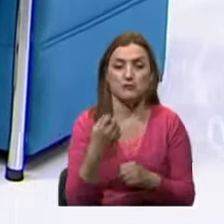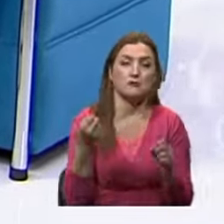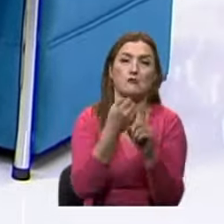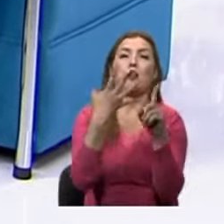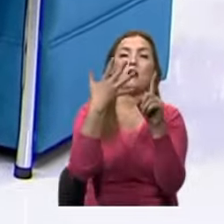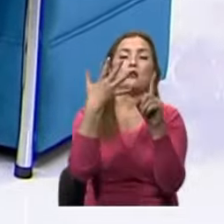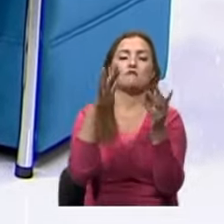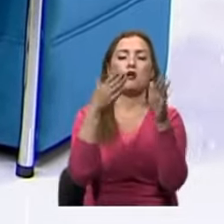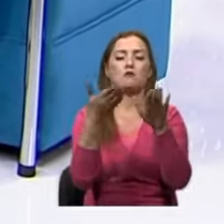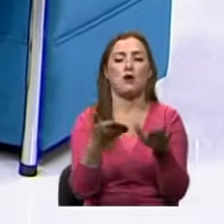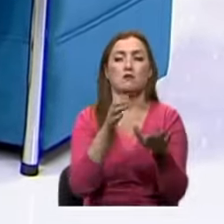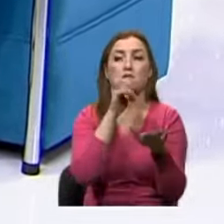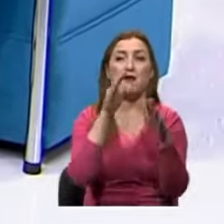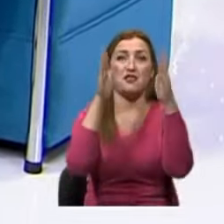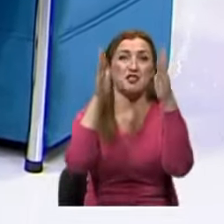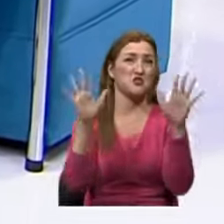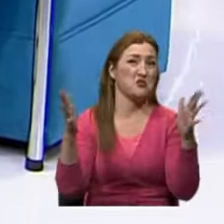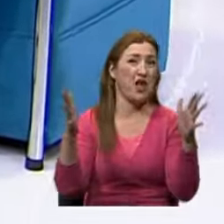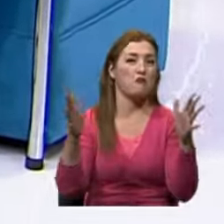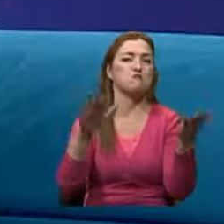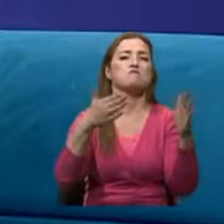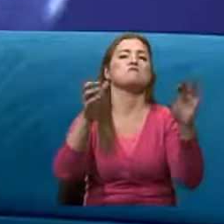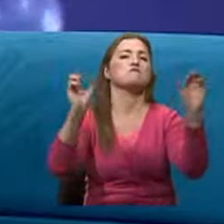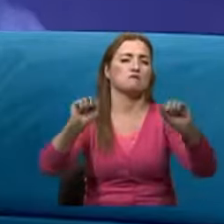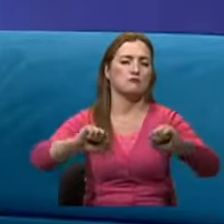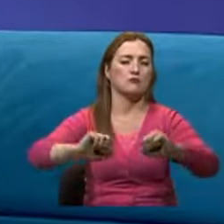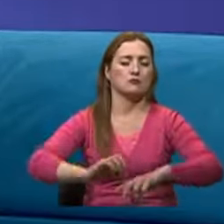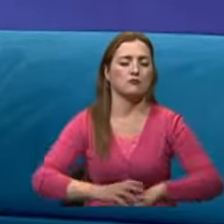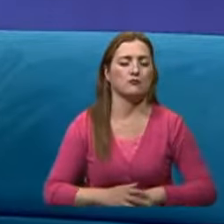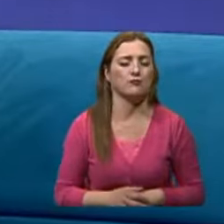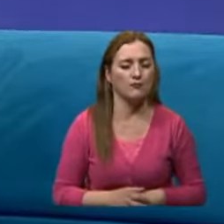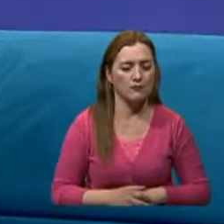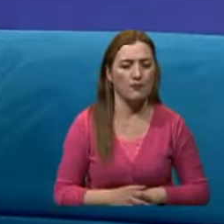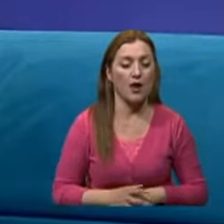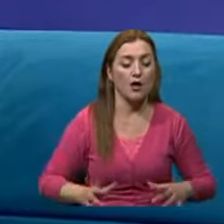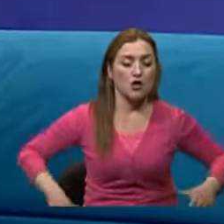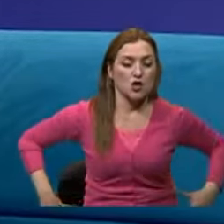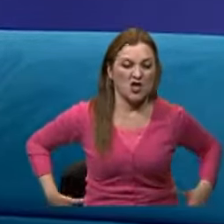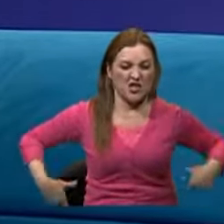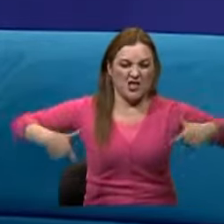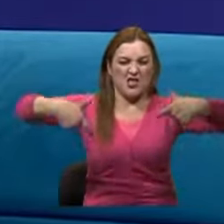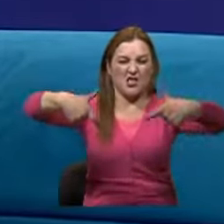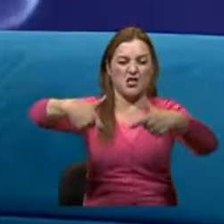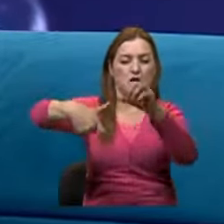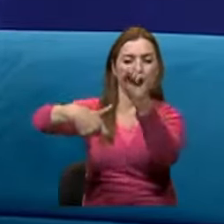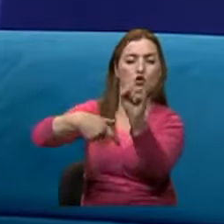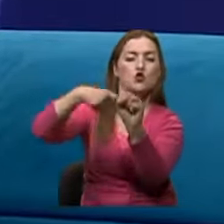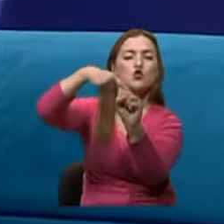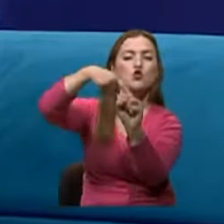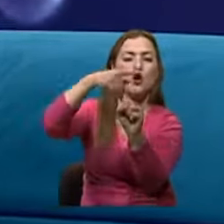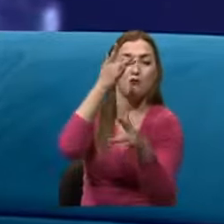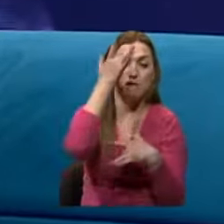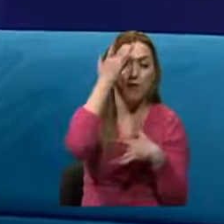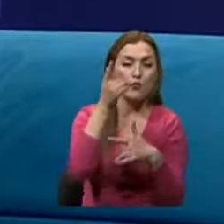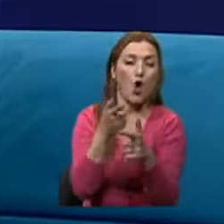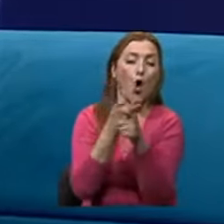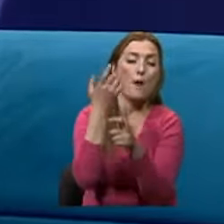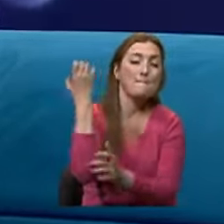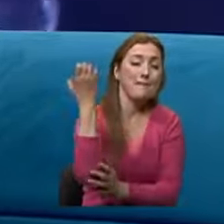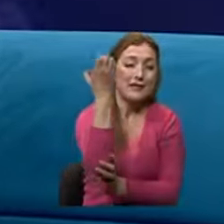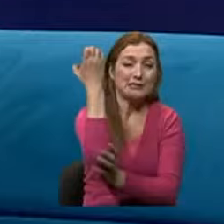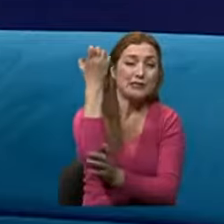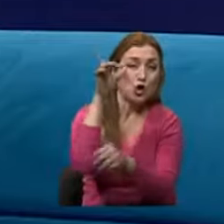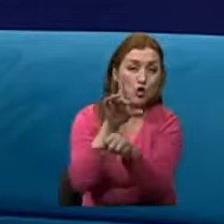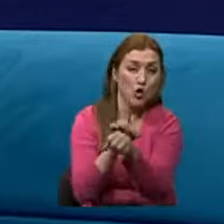por una falta de atención. La fractura de cadera es siempre una patología o una enfermedad que implica una urgencia médica. Es